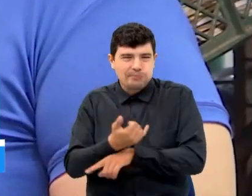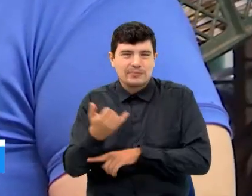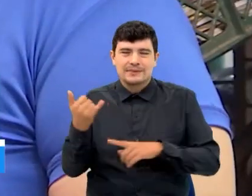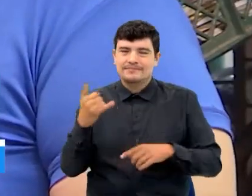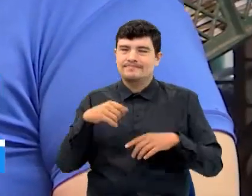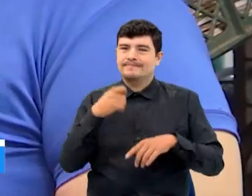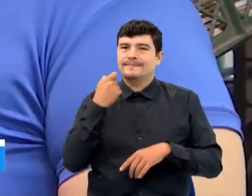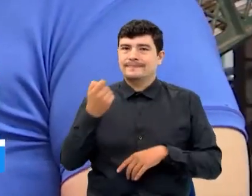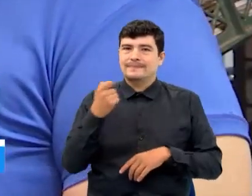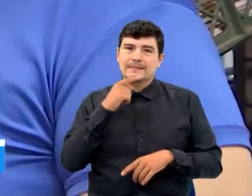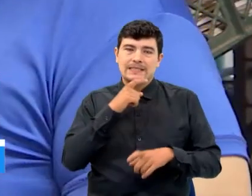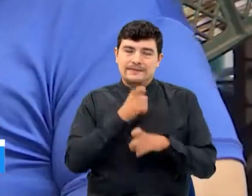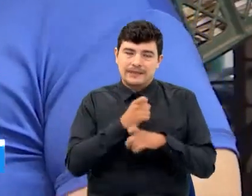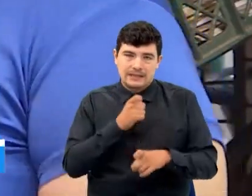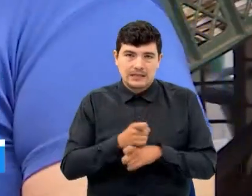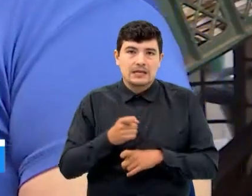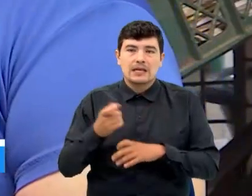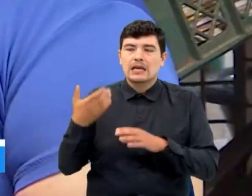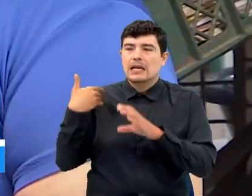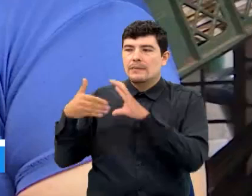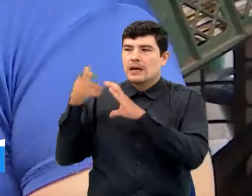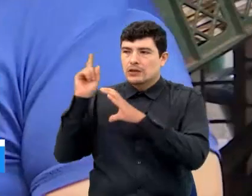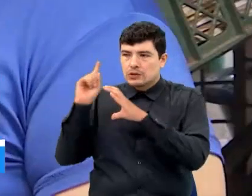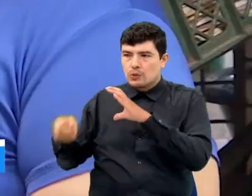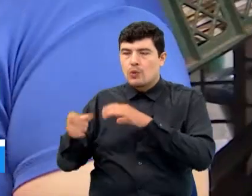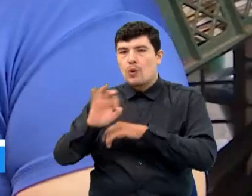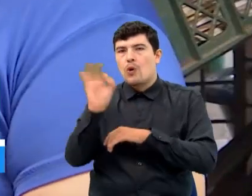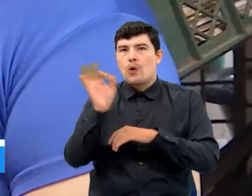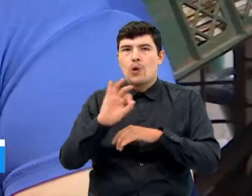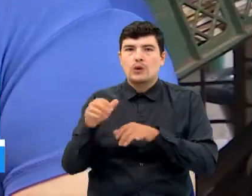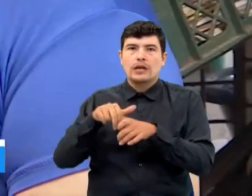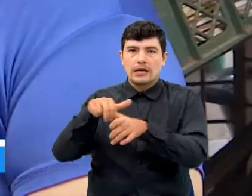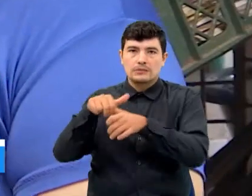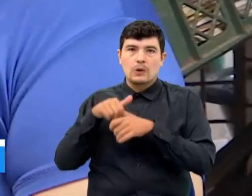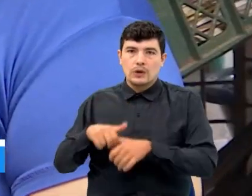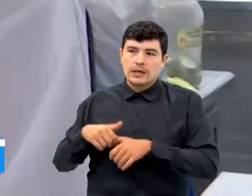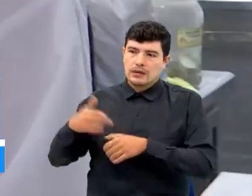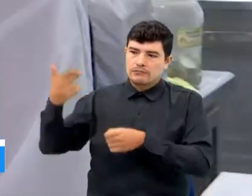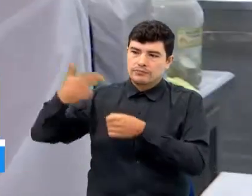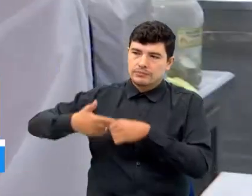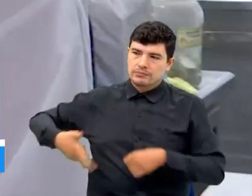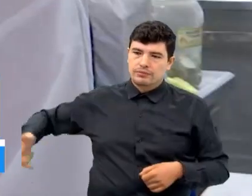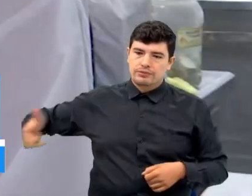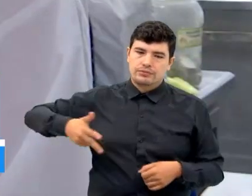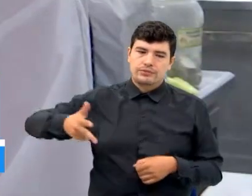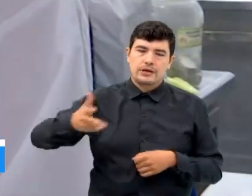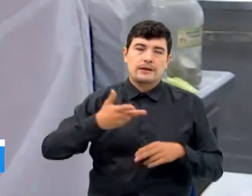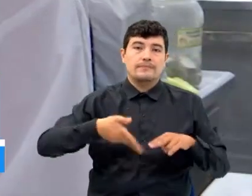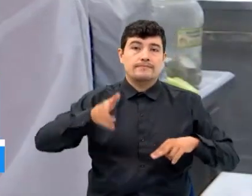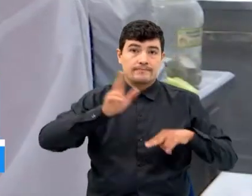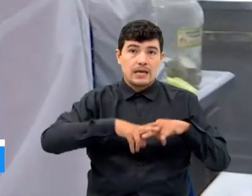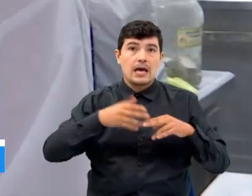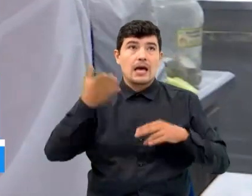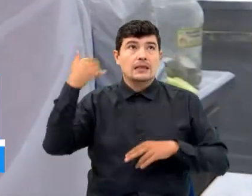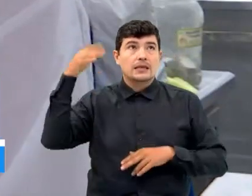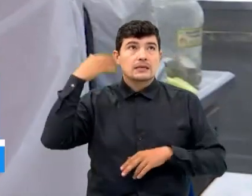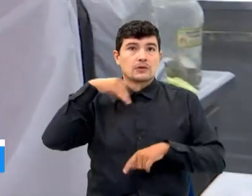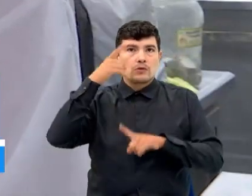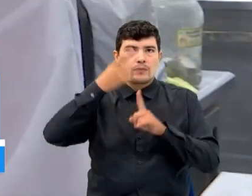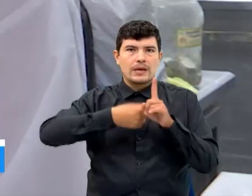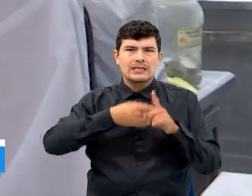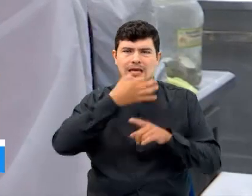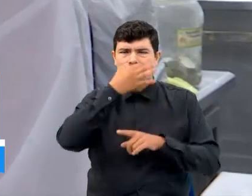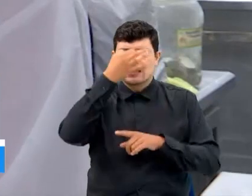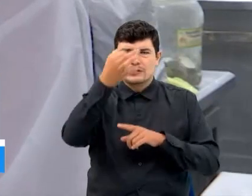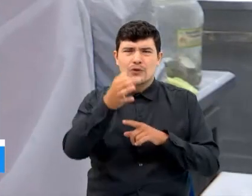clima, otros porque los viáticos se les ha hecho más costoso a los transportadores. En este momento, hace un mes, el queso costeño